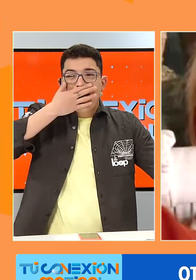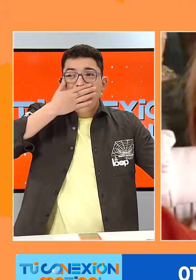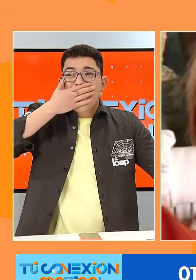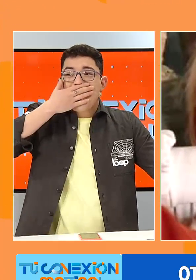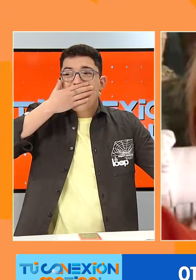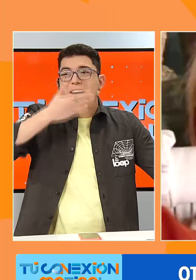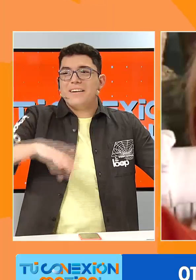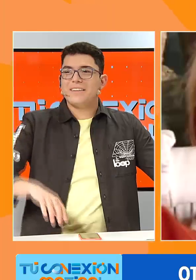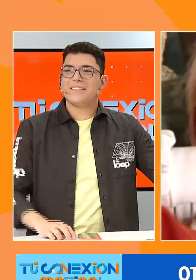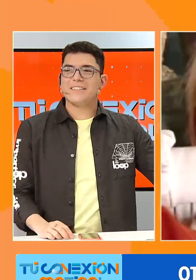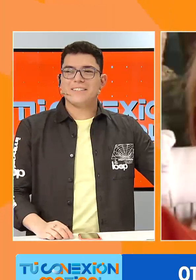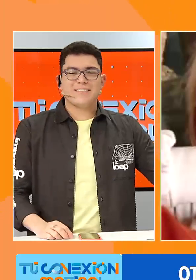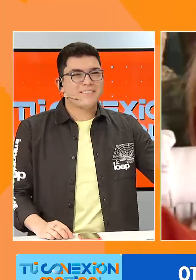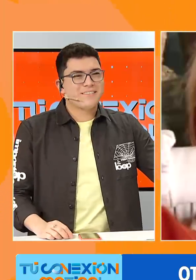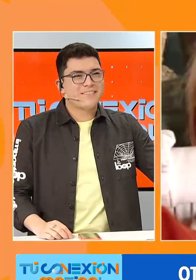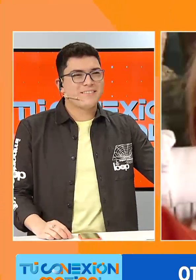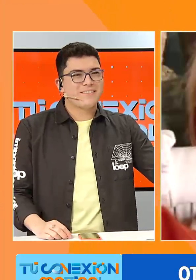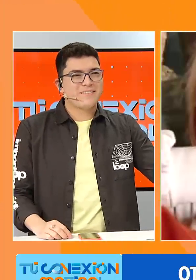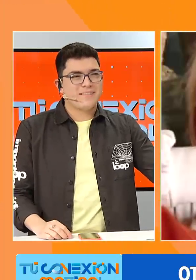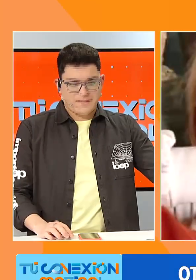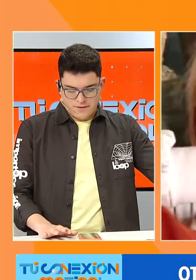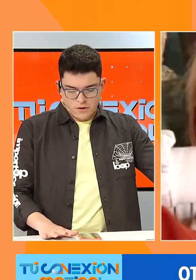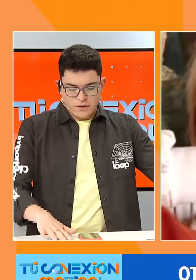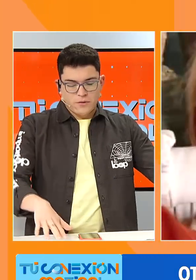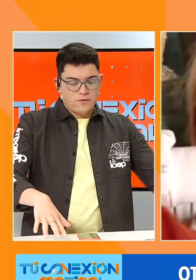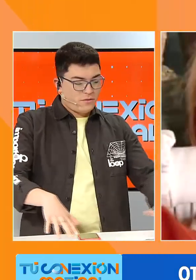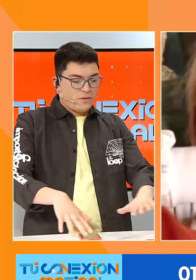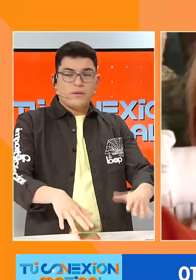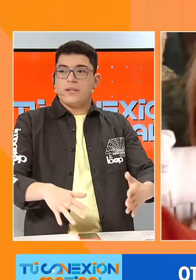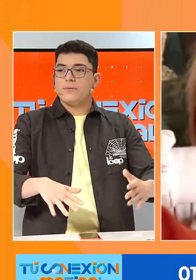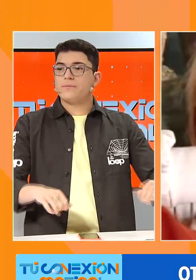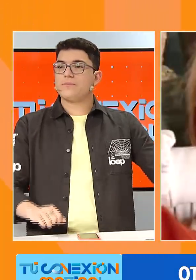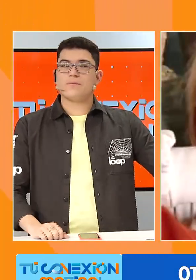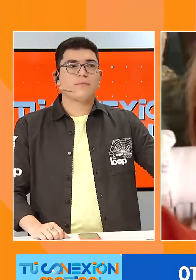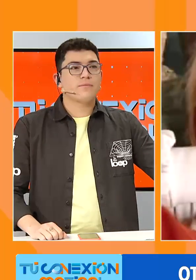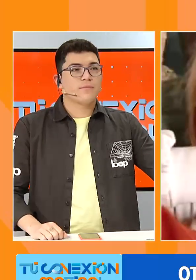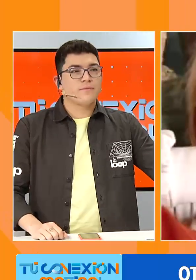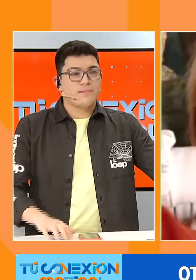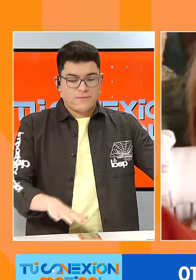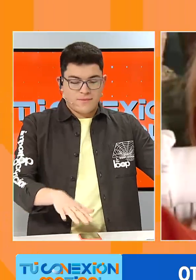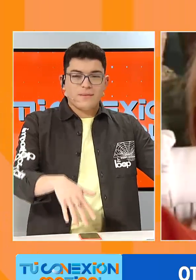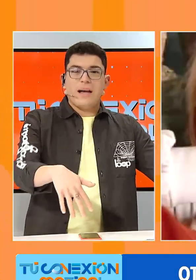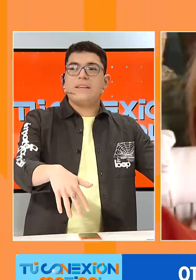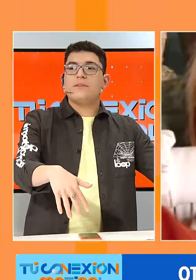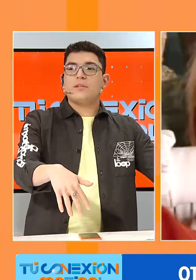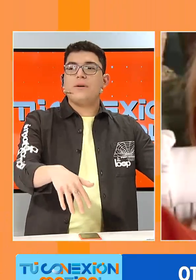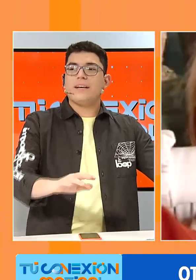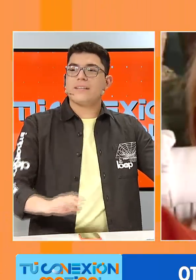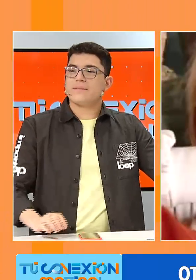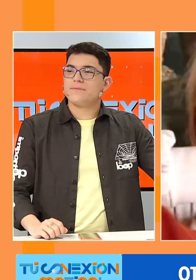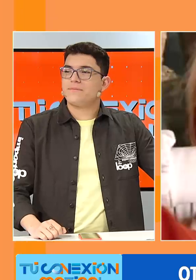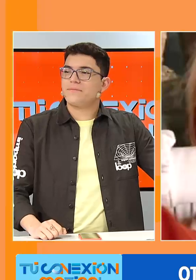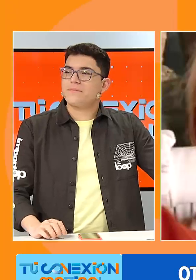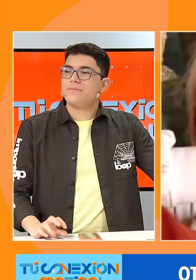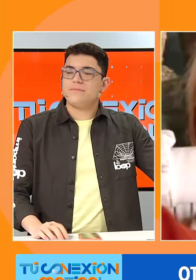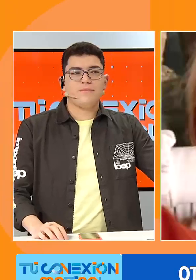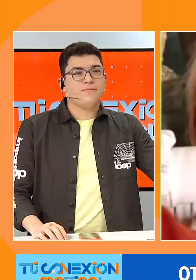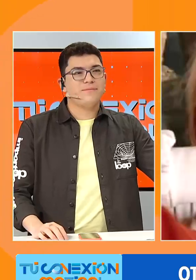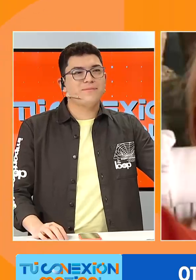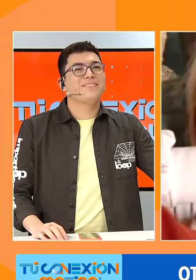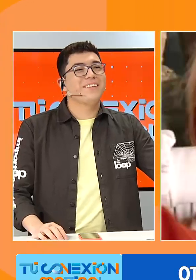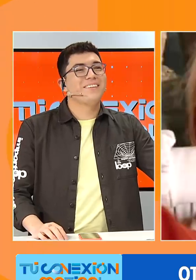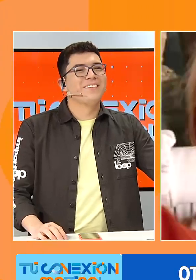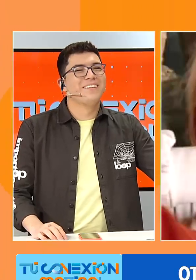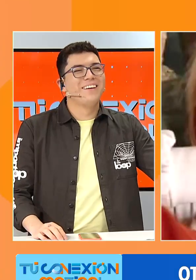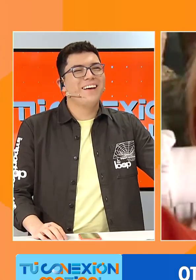sea, Britney no se va a prestar, digamos, para estar así. ¿A ver tu anillo? No, no tengo anillo. No, pero tenía algo en el dedo. Ah, tengo un tatuaje. Ah, ¿verdad? Tenía